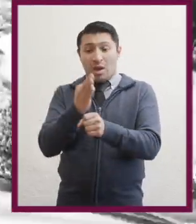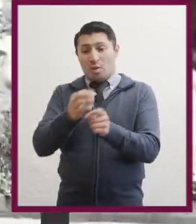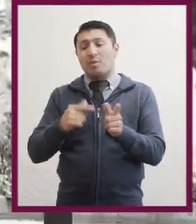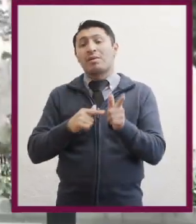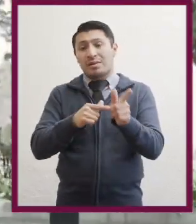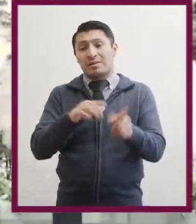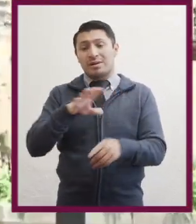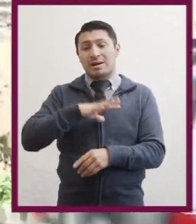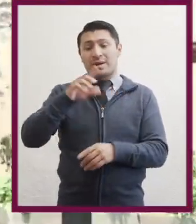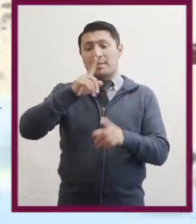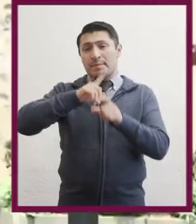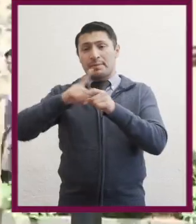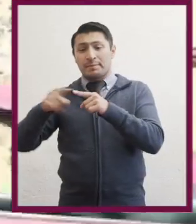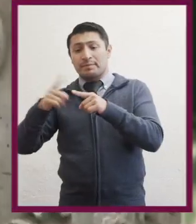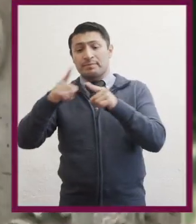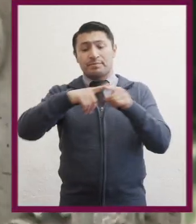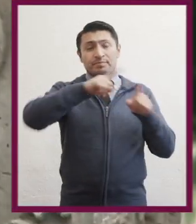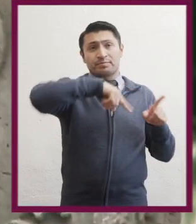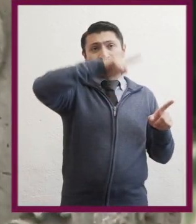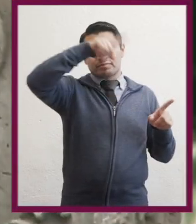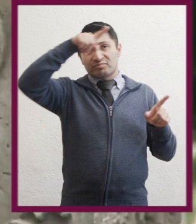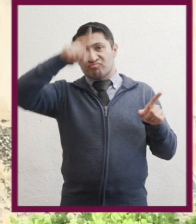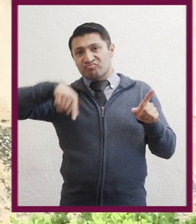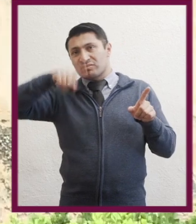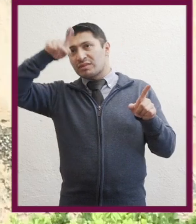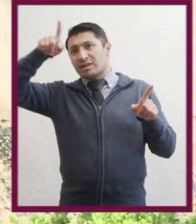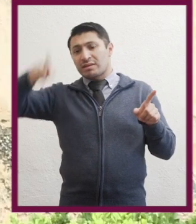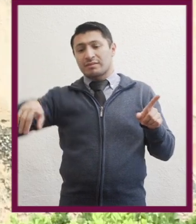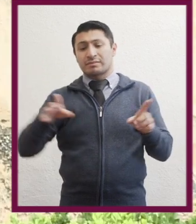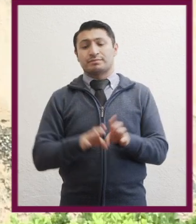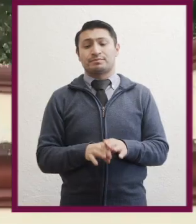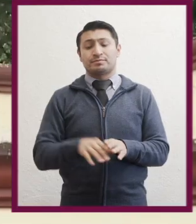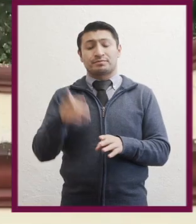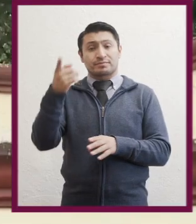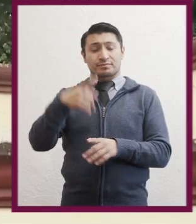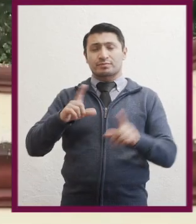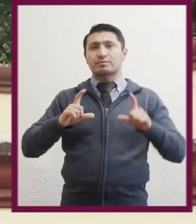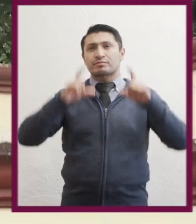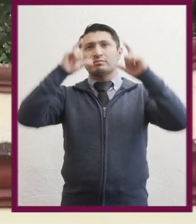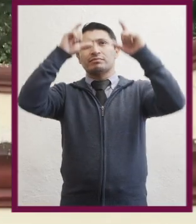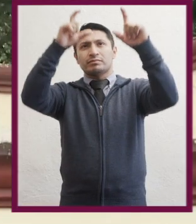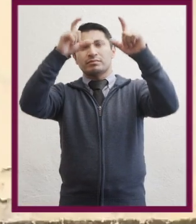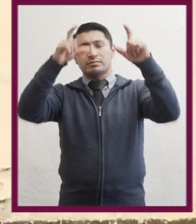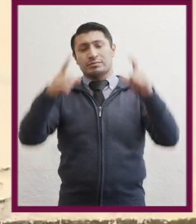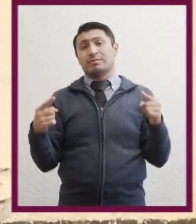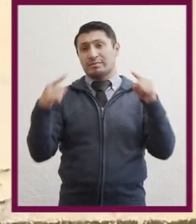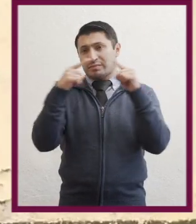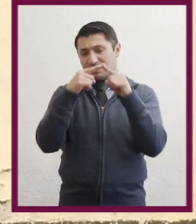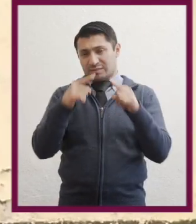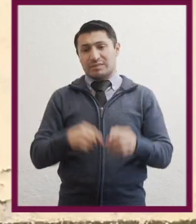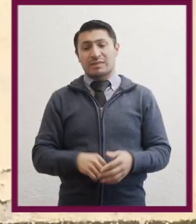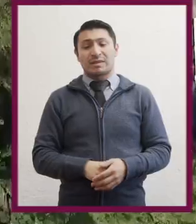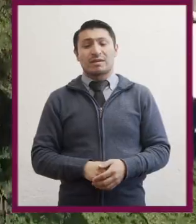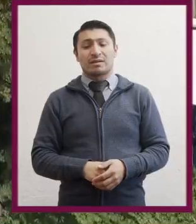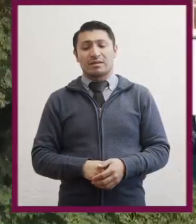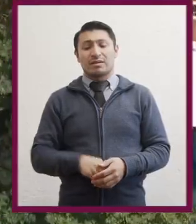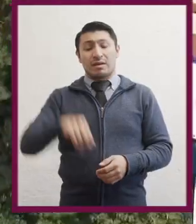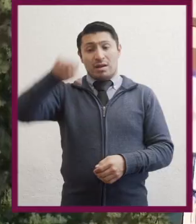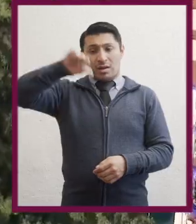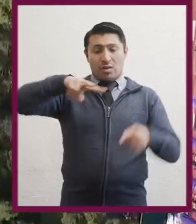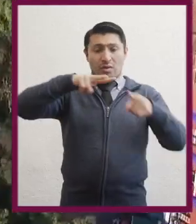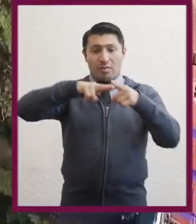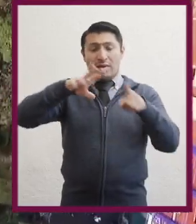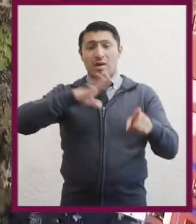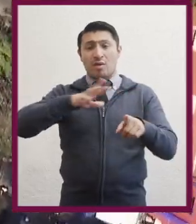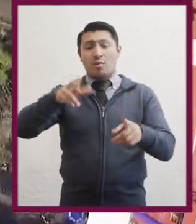actualidad, con varios relieves en las columnas y el emblema de la orden franciscana en la parte superior. Hoy el